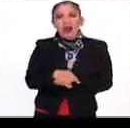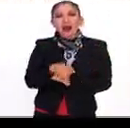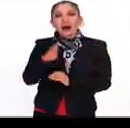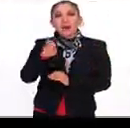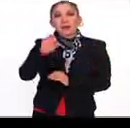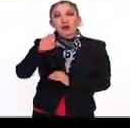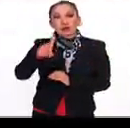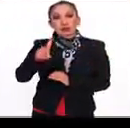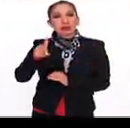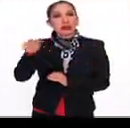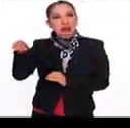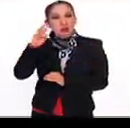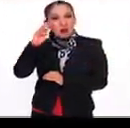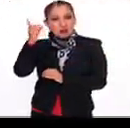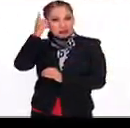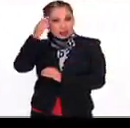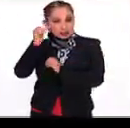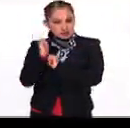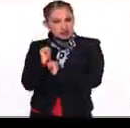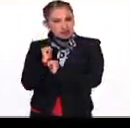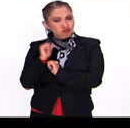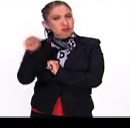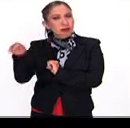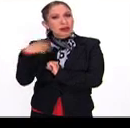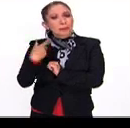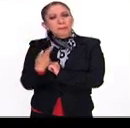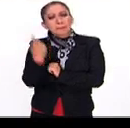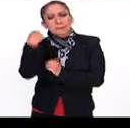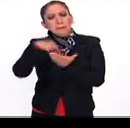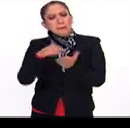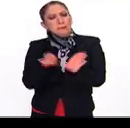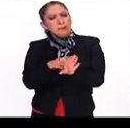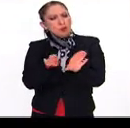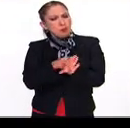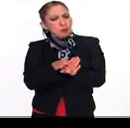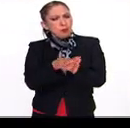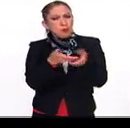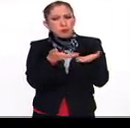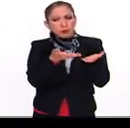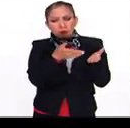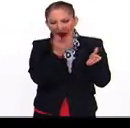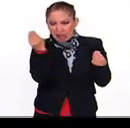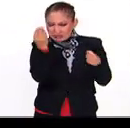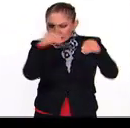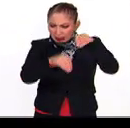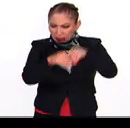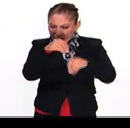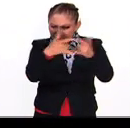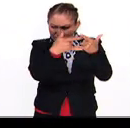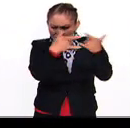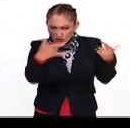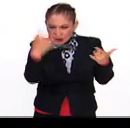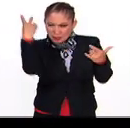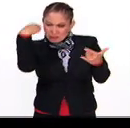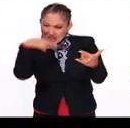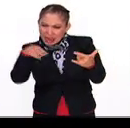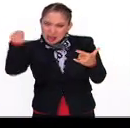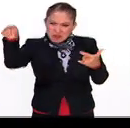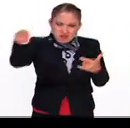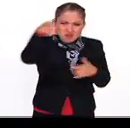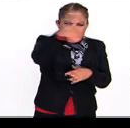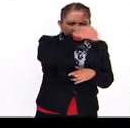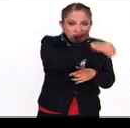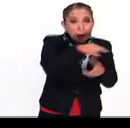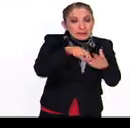ejemplo, estaba avanzando en esa dirección, la pregunta por cómo se había construido el relato del viajero